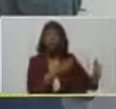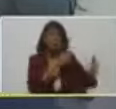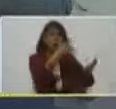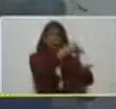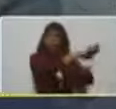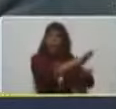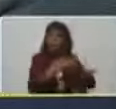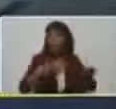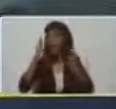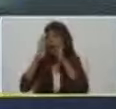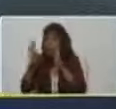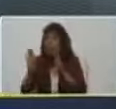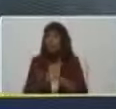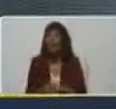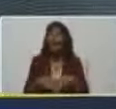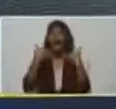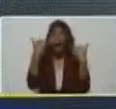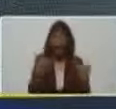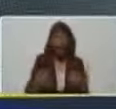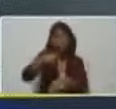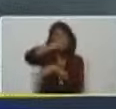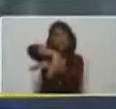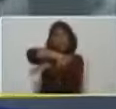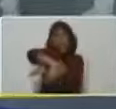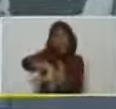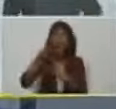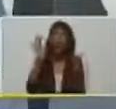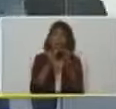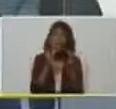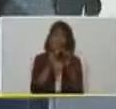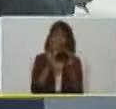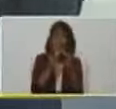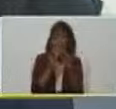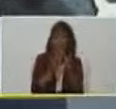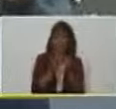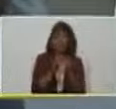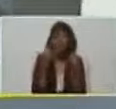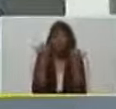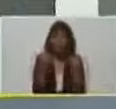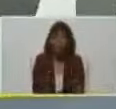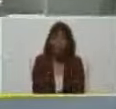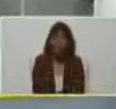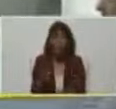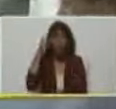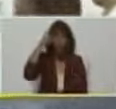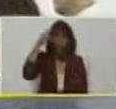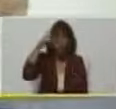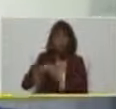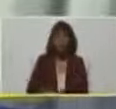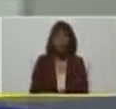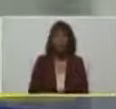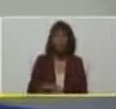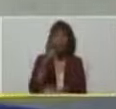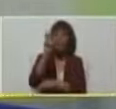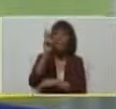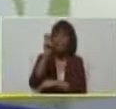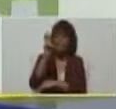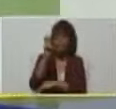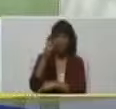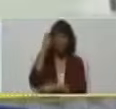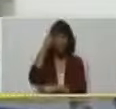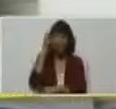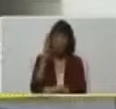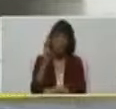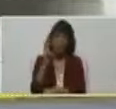atrás. Vamos entonces para allá afuera, porque voy a hacer un pase. Estamos hoy viernes.